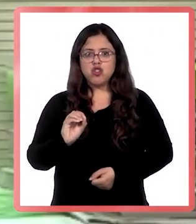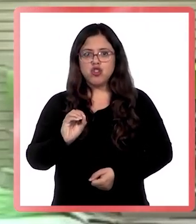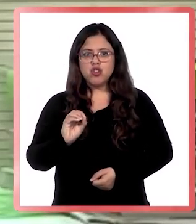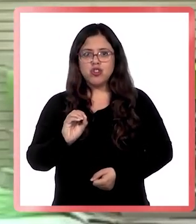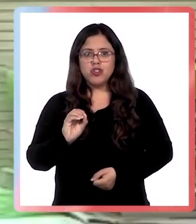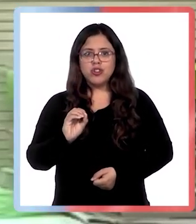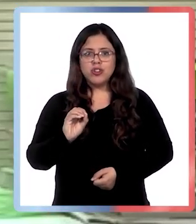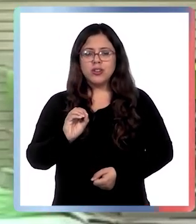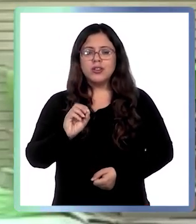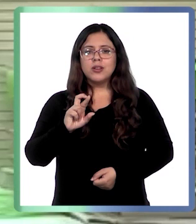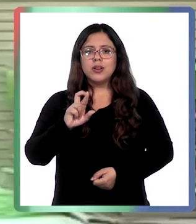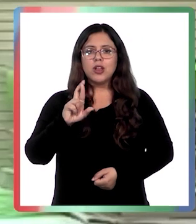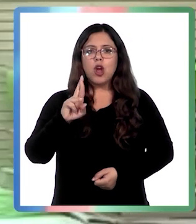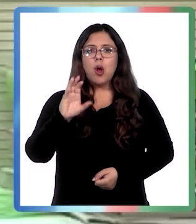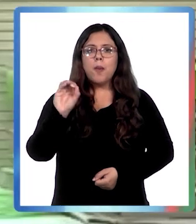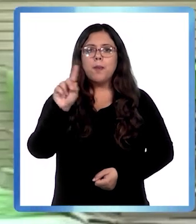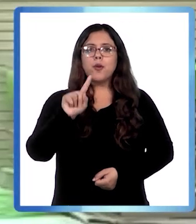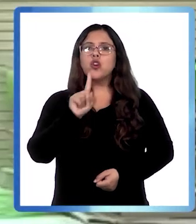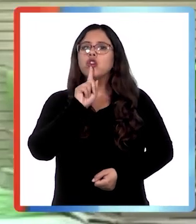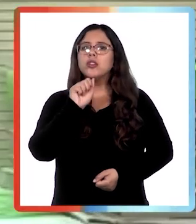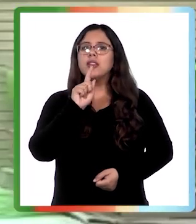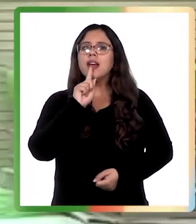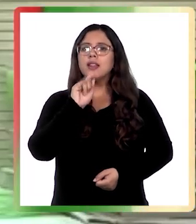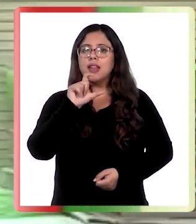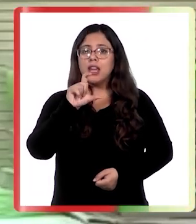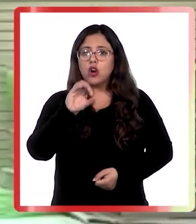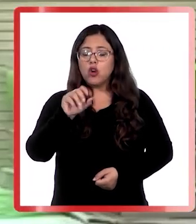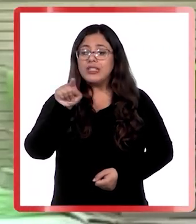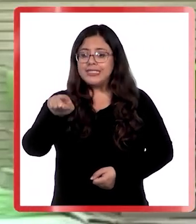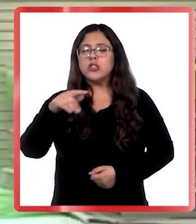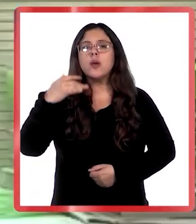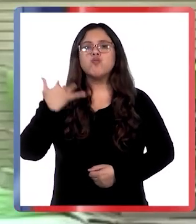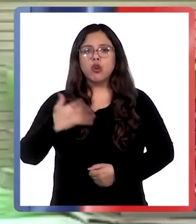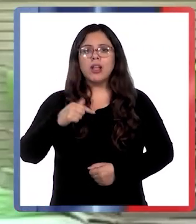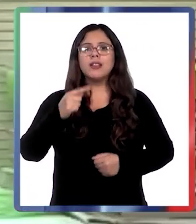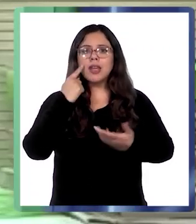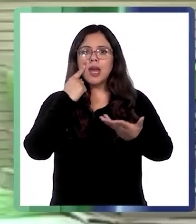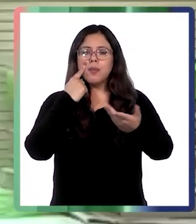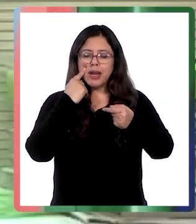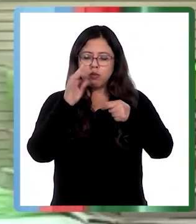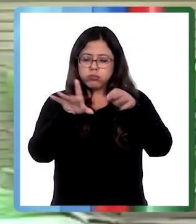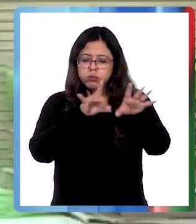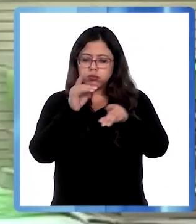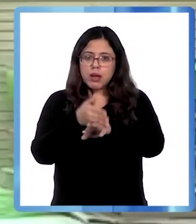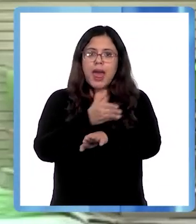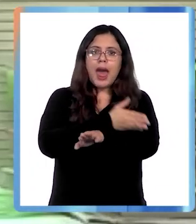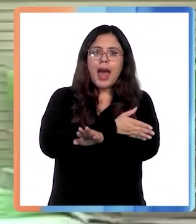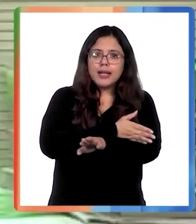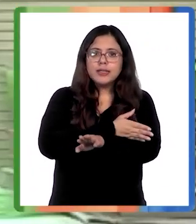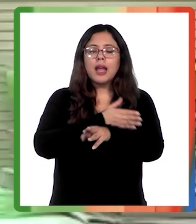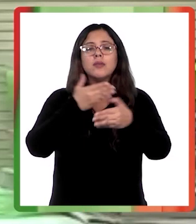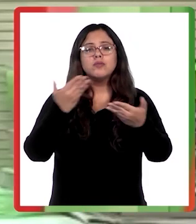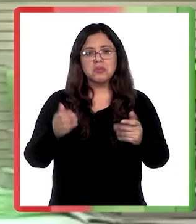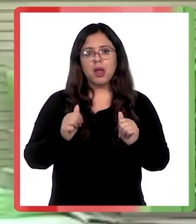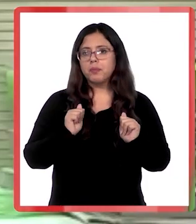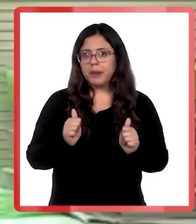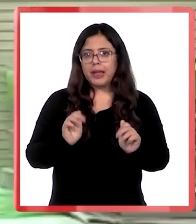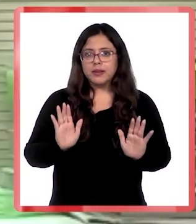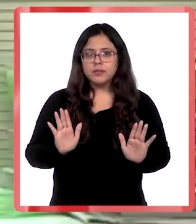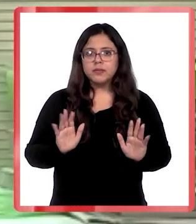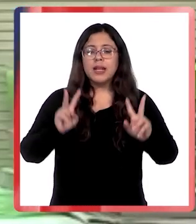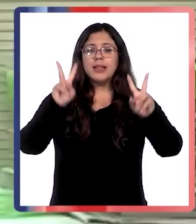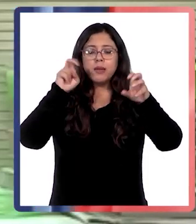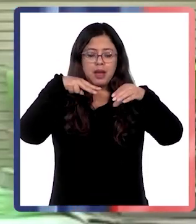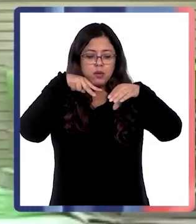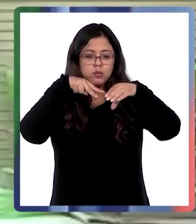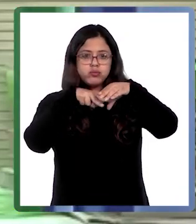prostático es el pilar fundamental del diagnóstico precoz, ¿sí? Así que, bien, las resonancias